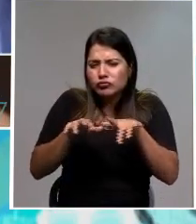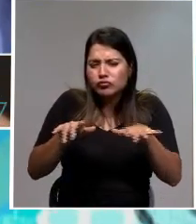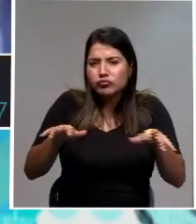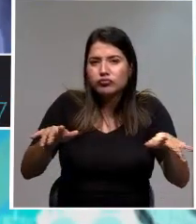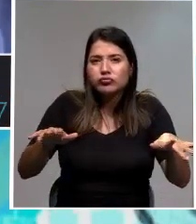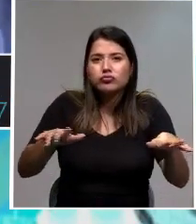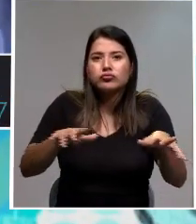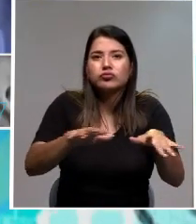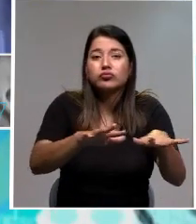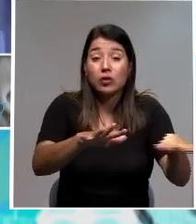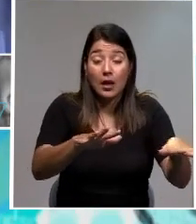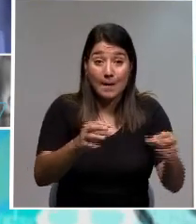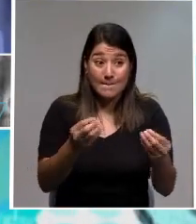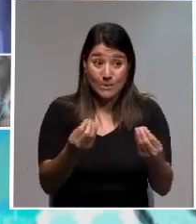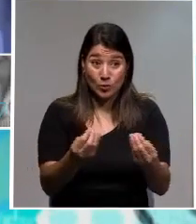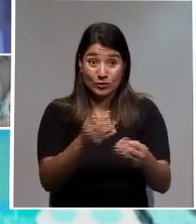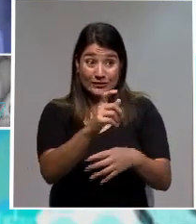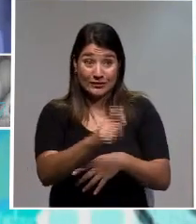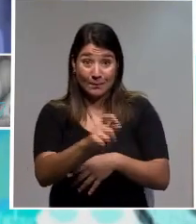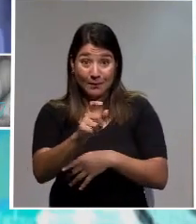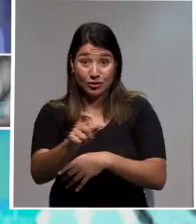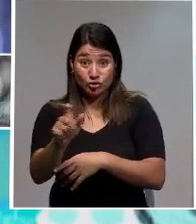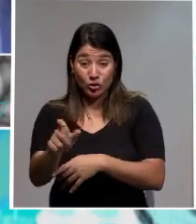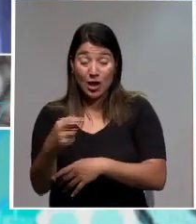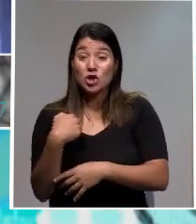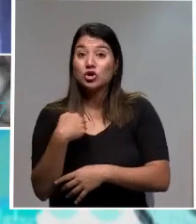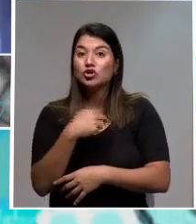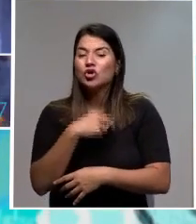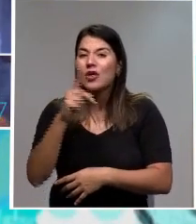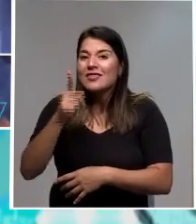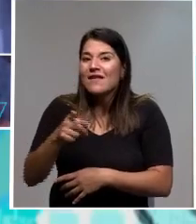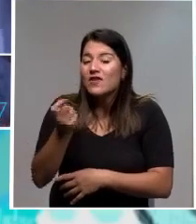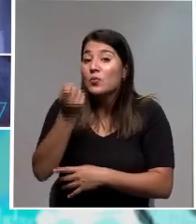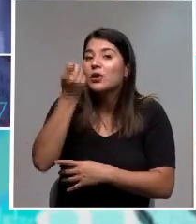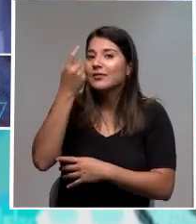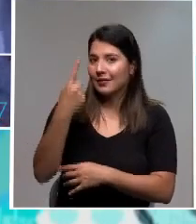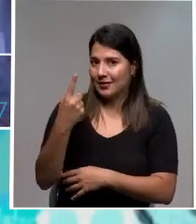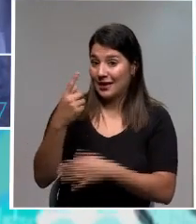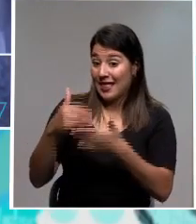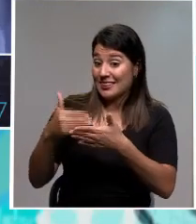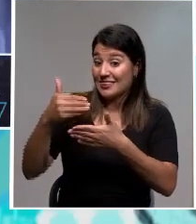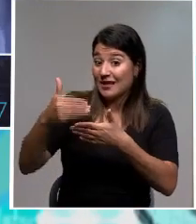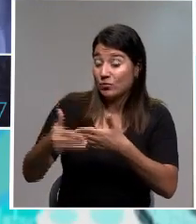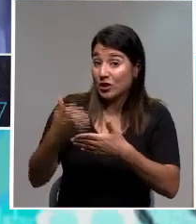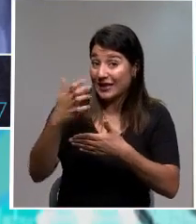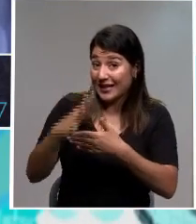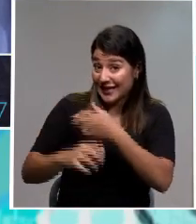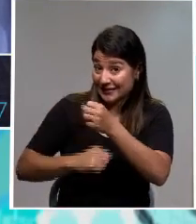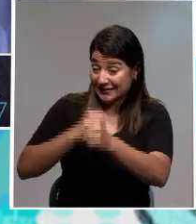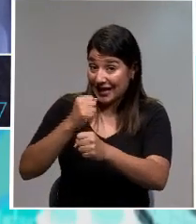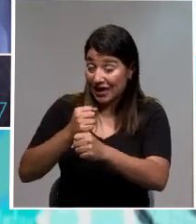de población. Y tenemos que entenderlo así, pasaron 15 años, desde